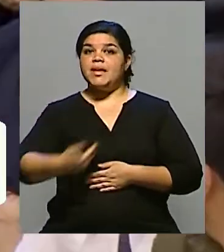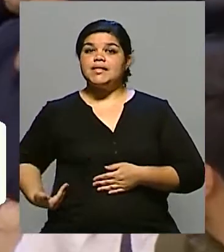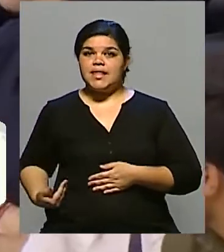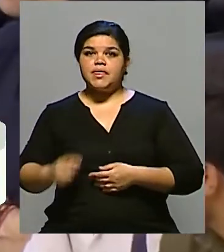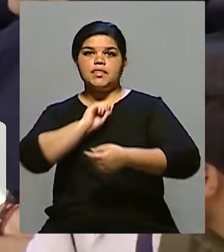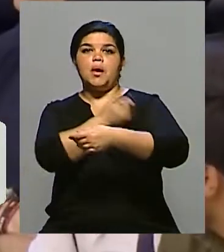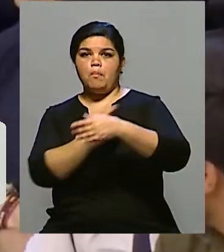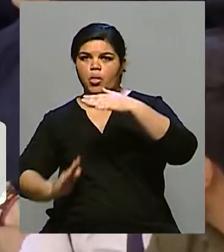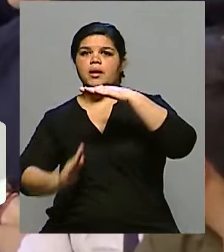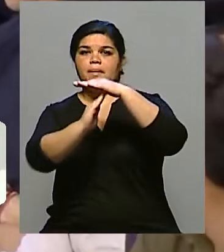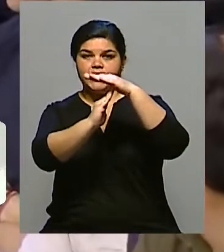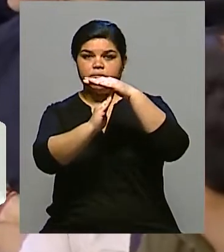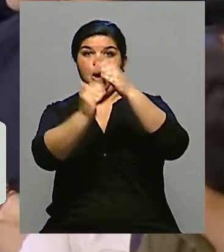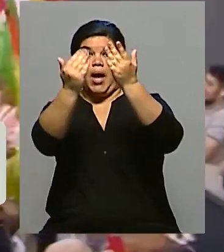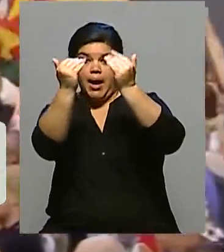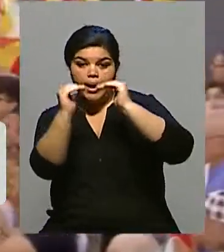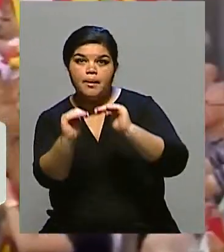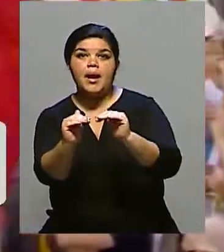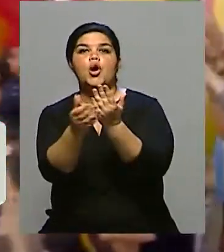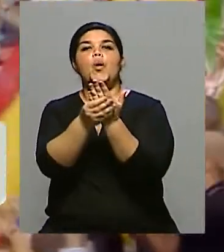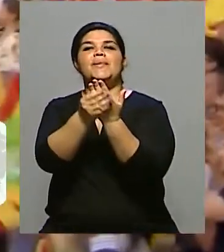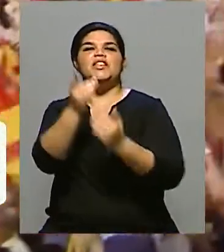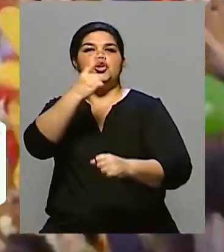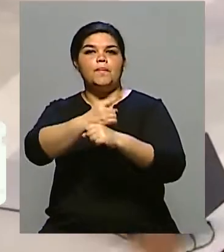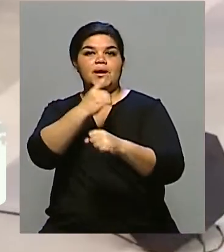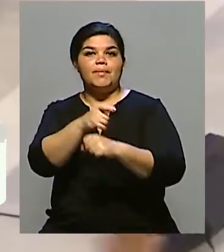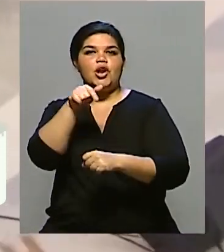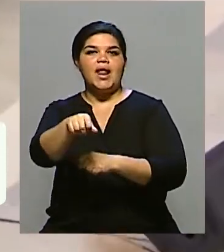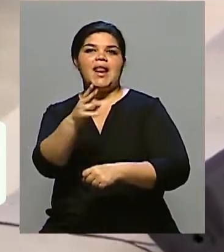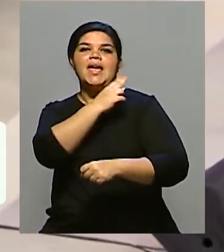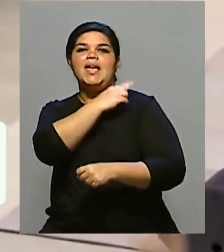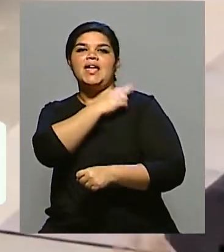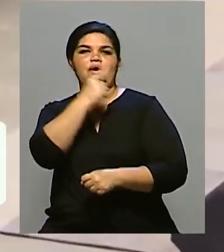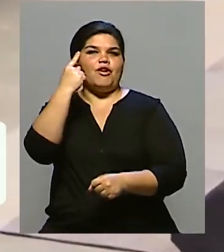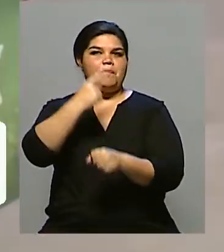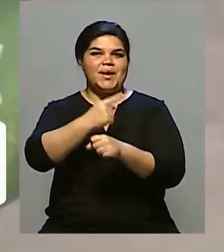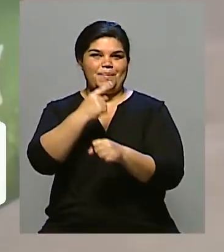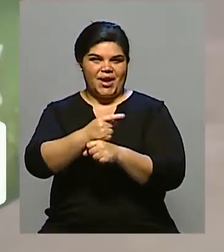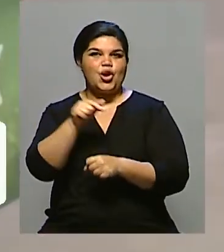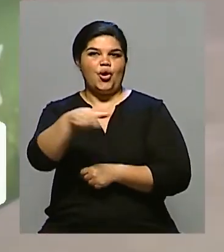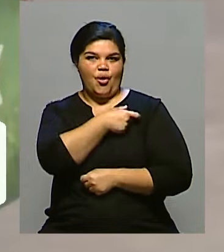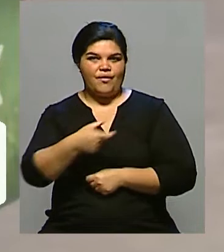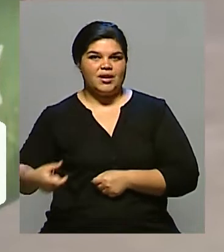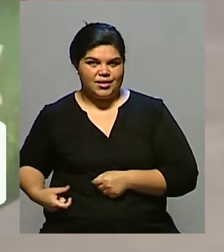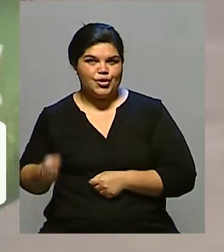ministro es el verdadero jefe del gobierno. Claro.